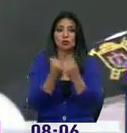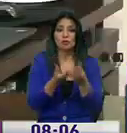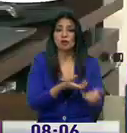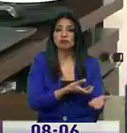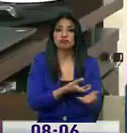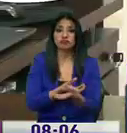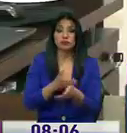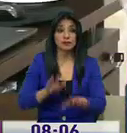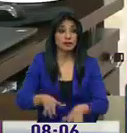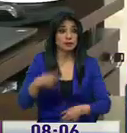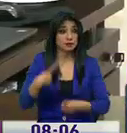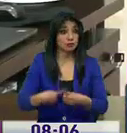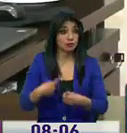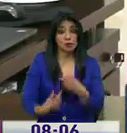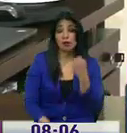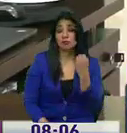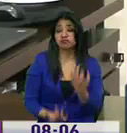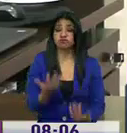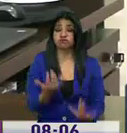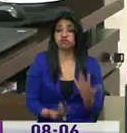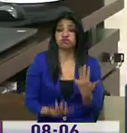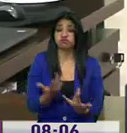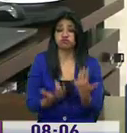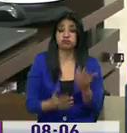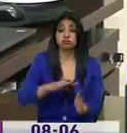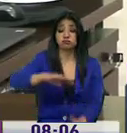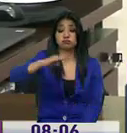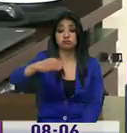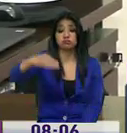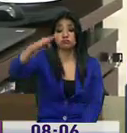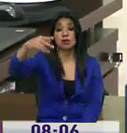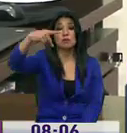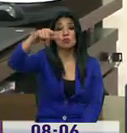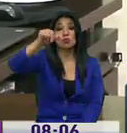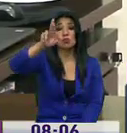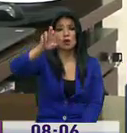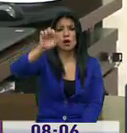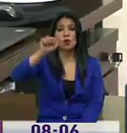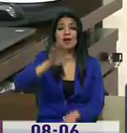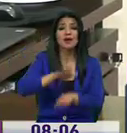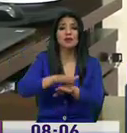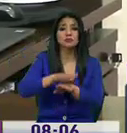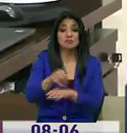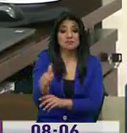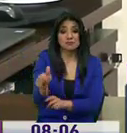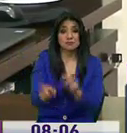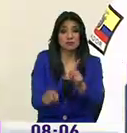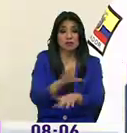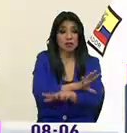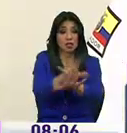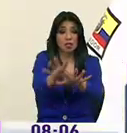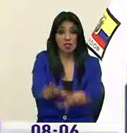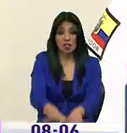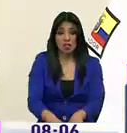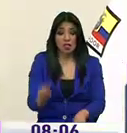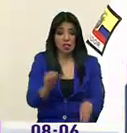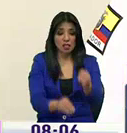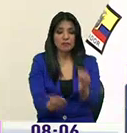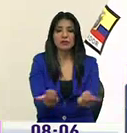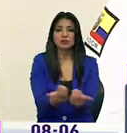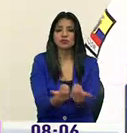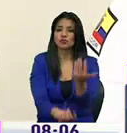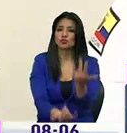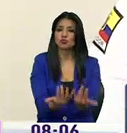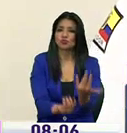Quito, el incendio del Pululagua se debió a una quema indebida de terrenos agrícolas. Fuertes vientos hicieron